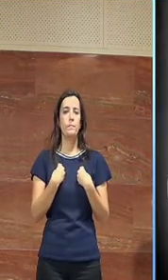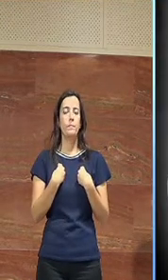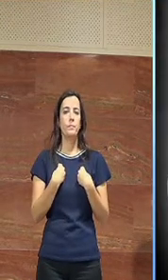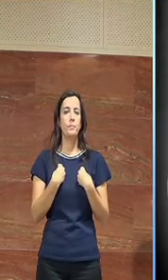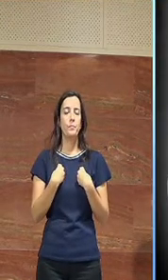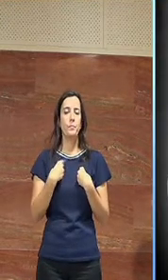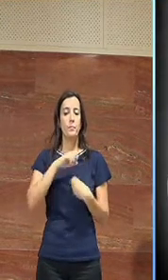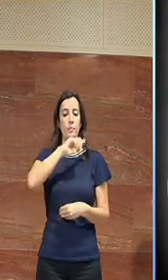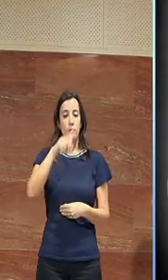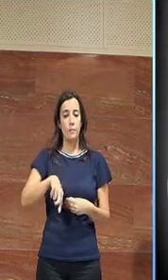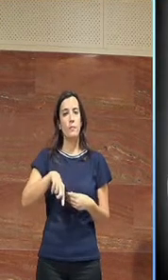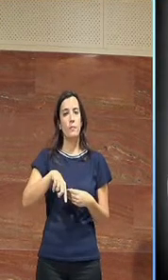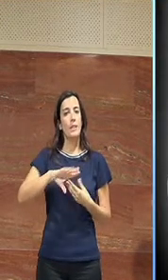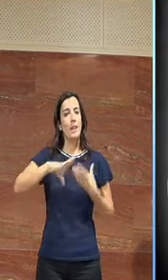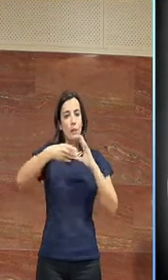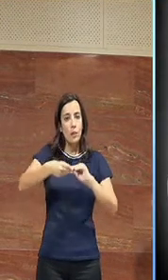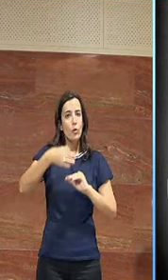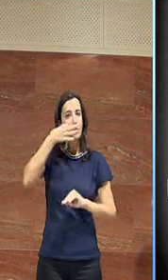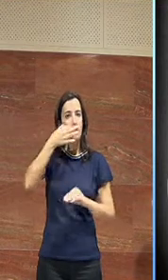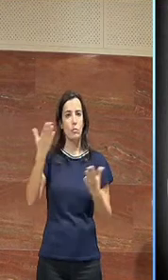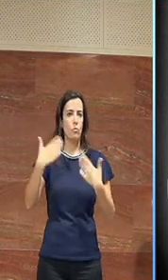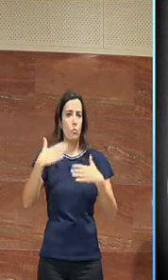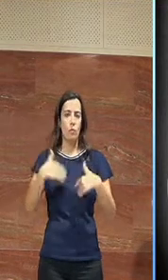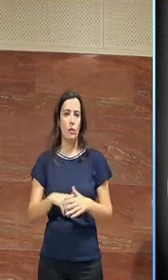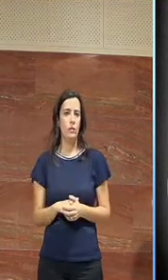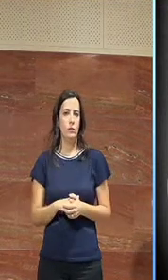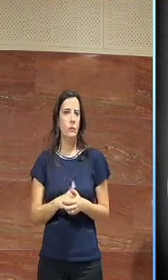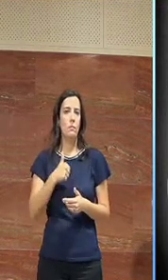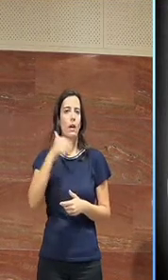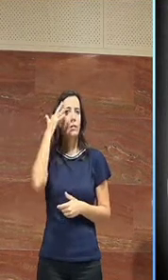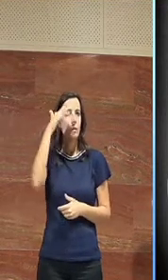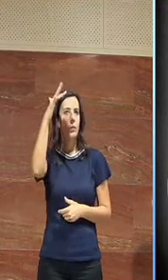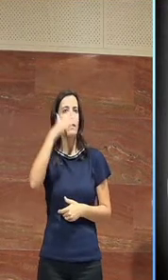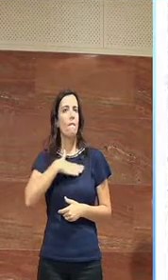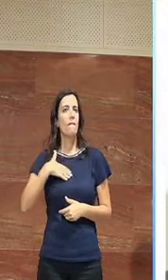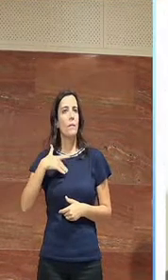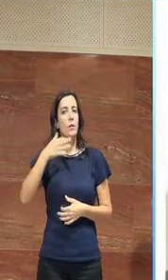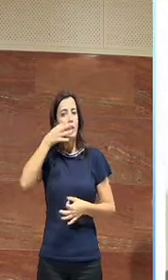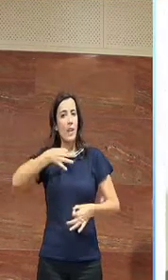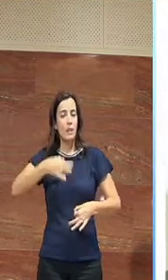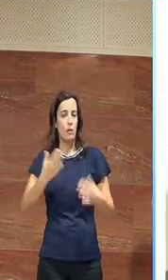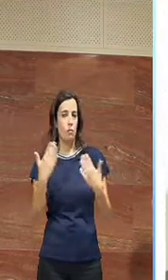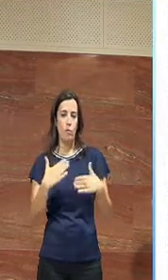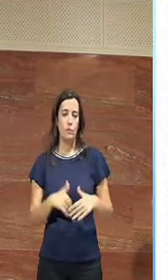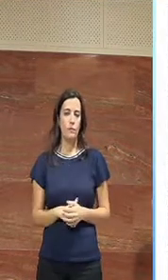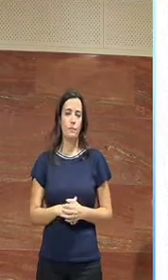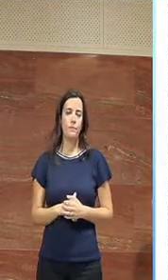y las adaptaciones inexistentes, ¿no? Más ensoñaciones que realidades.